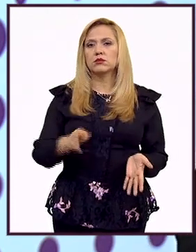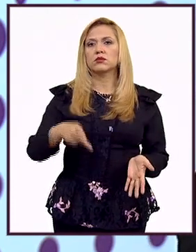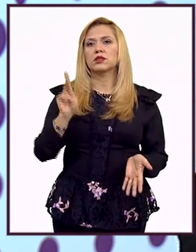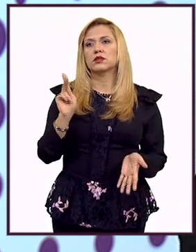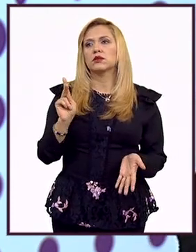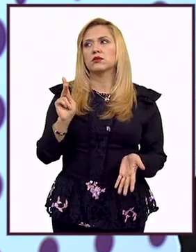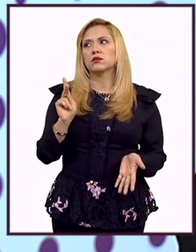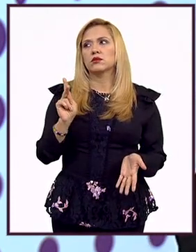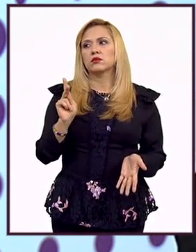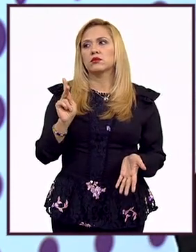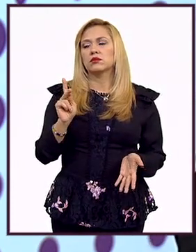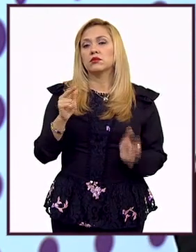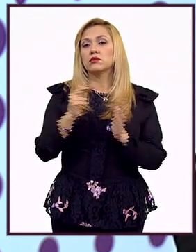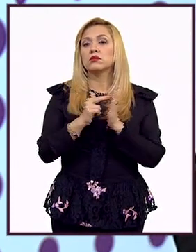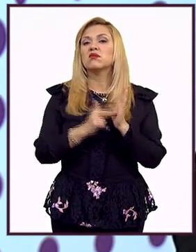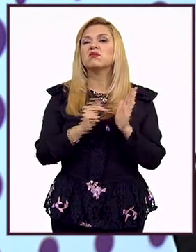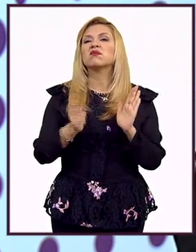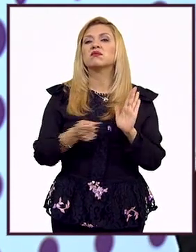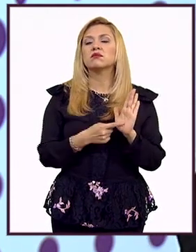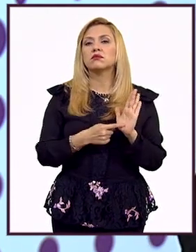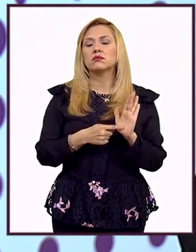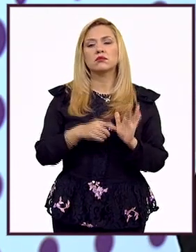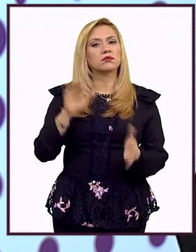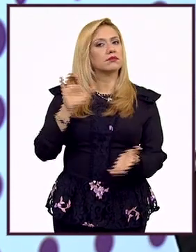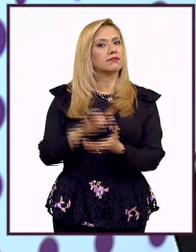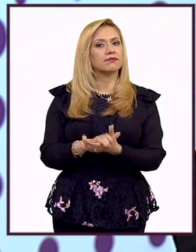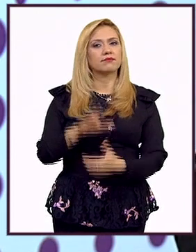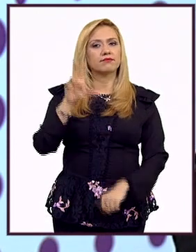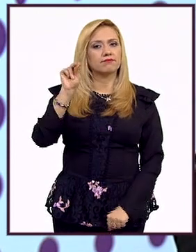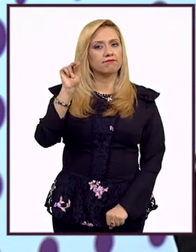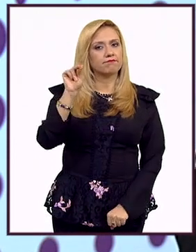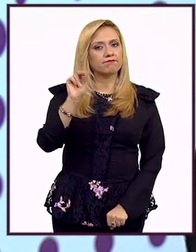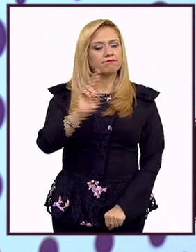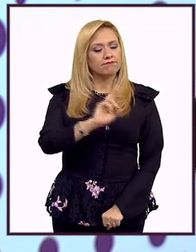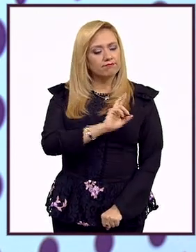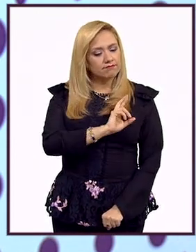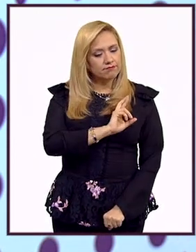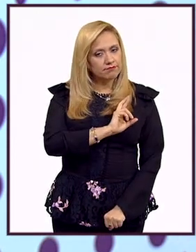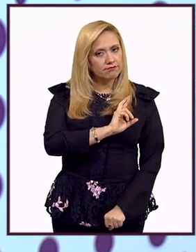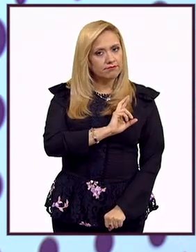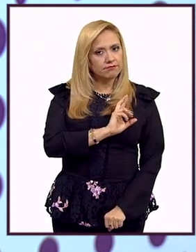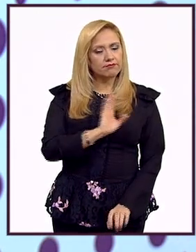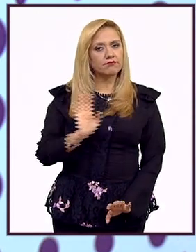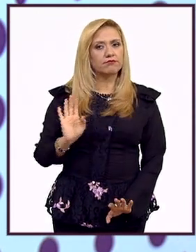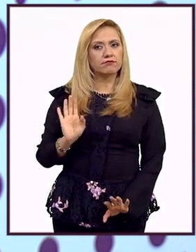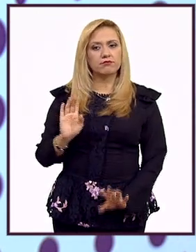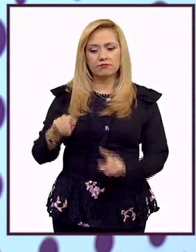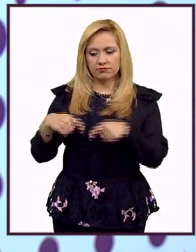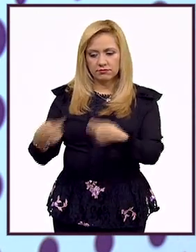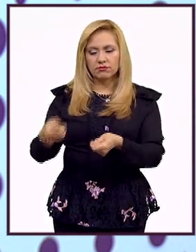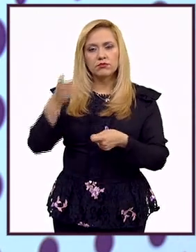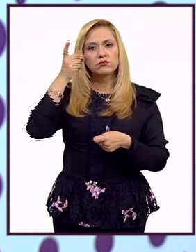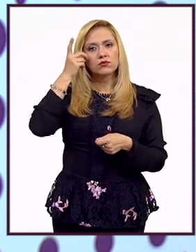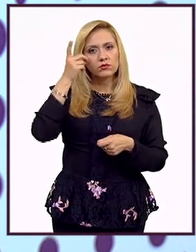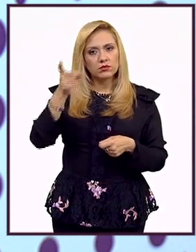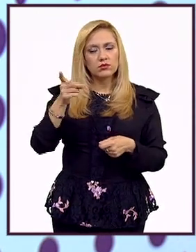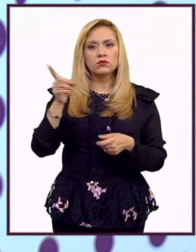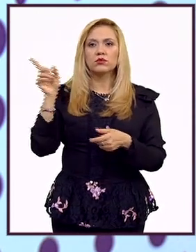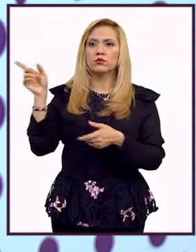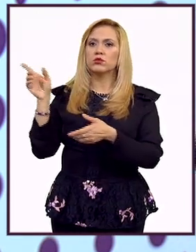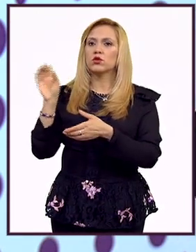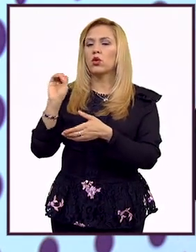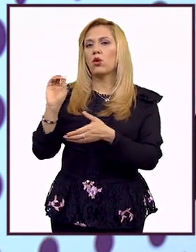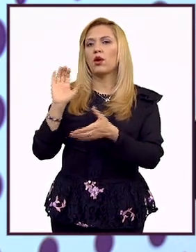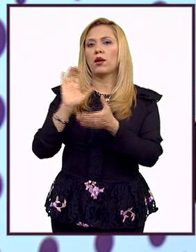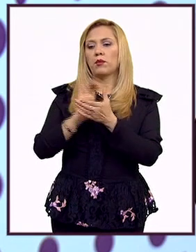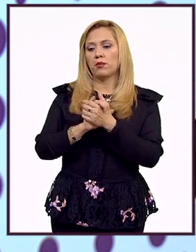pero uno de los requisitos era que no estuvieran casadas, ¿no? O sea, se les daba en herencia que la recibían del marido, no